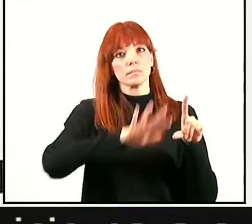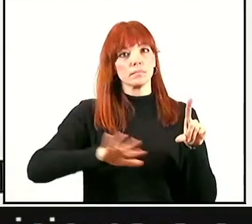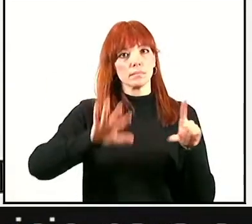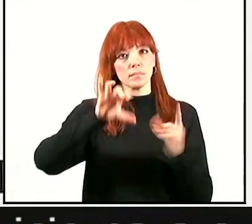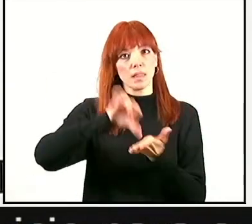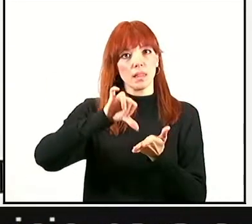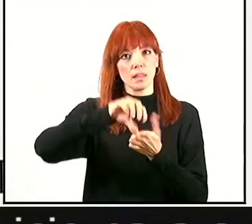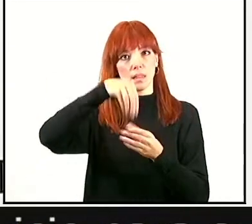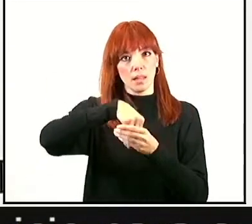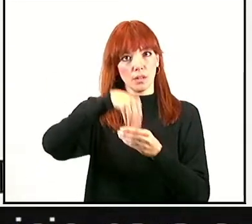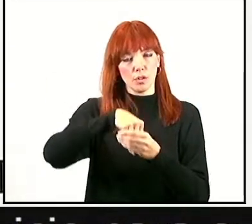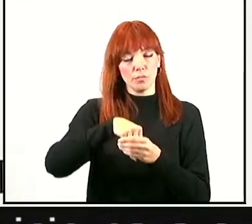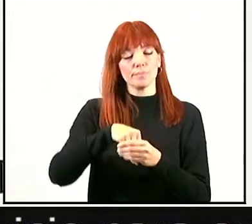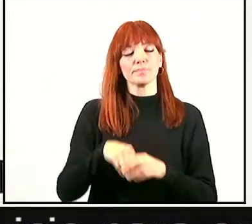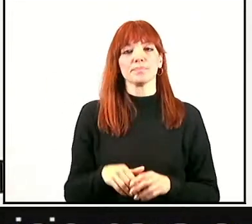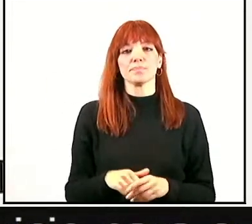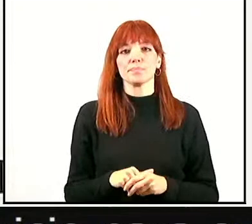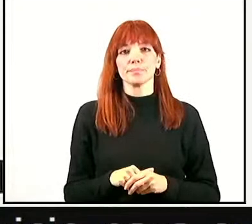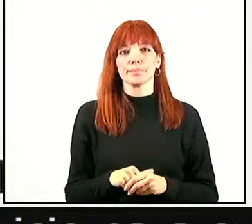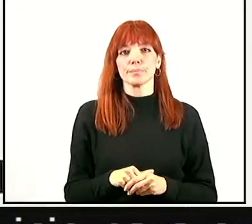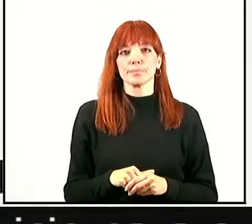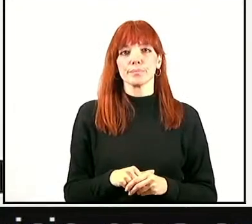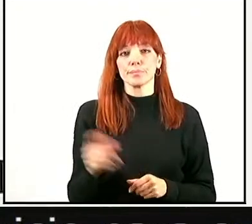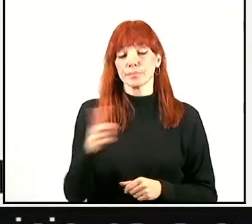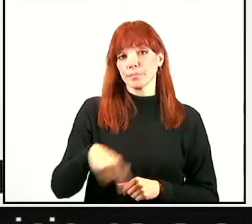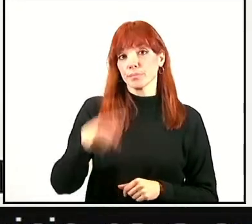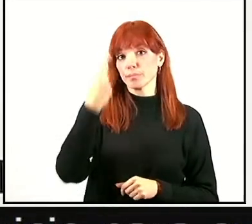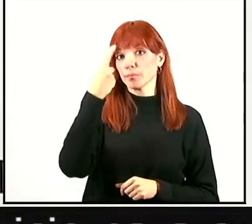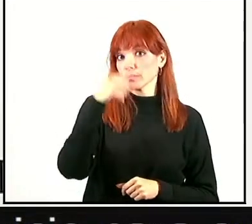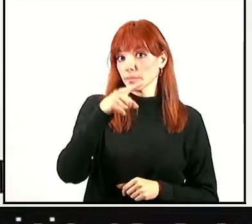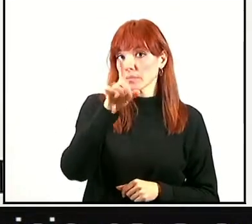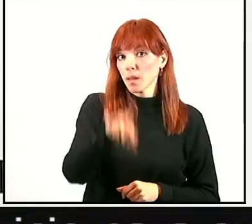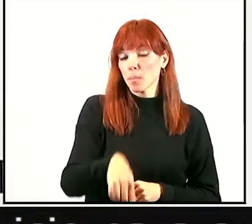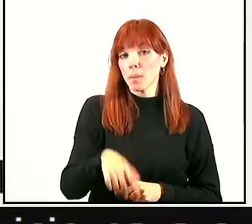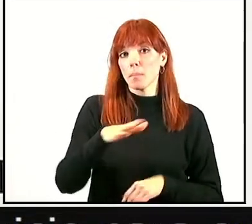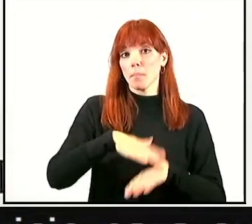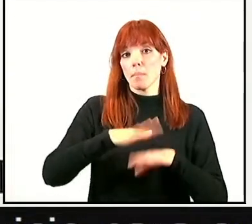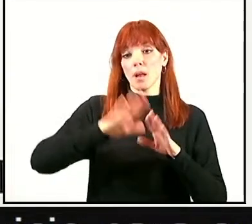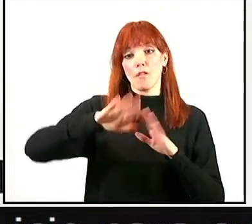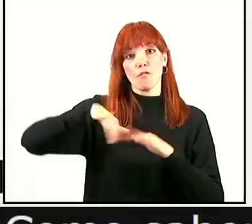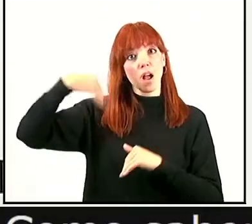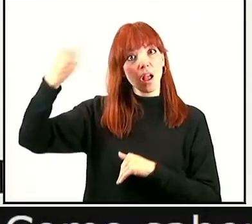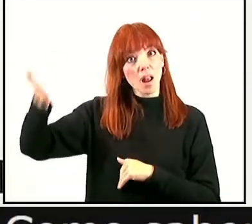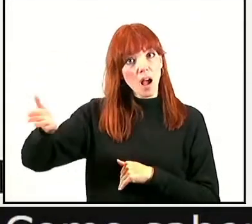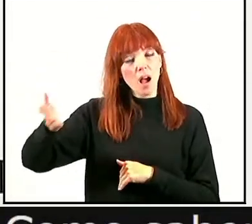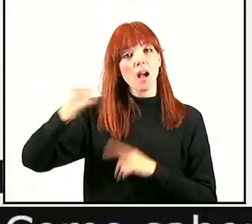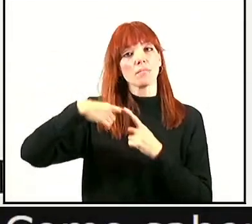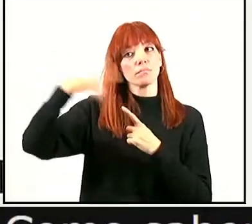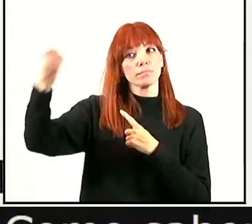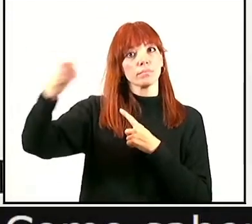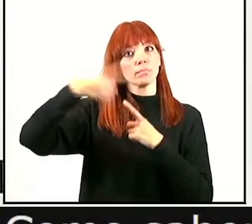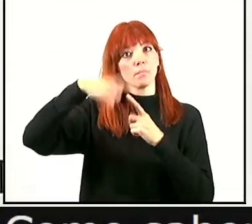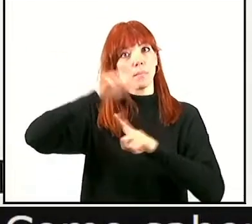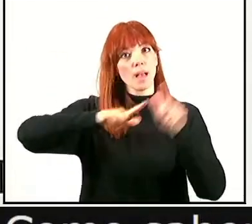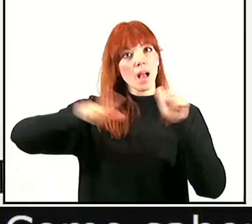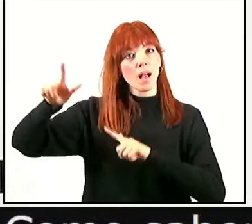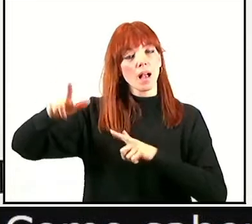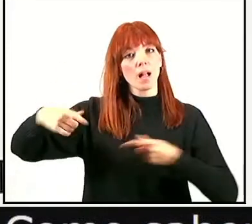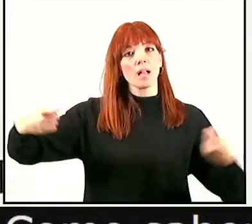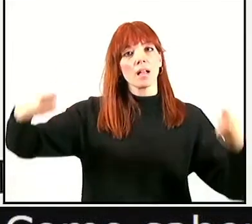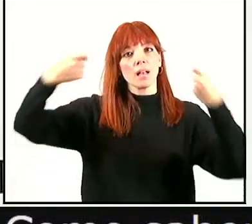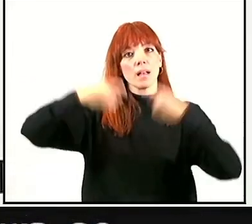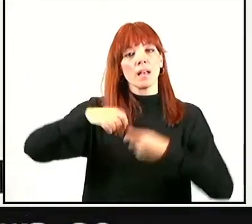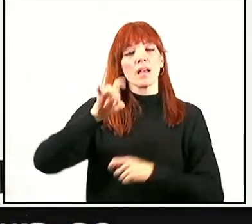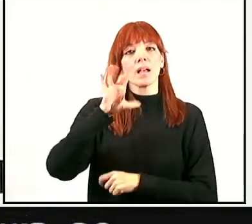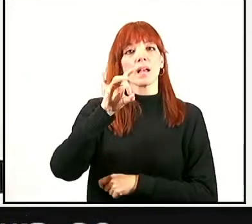la región. Como saben también, para el destino fuera de Extremadura se financiará hasta un 15% del total de